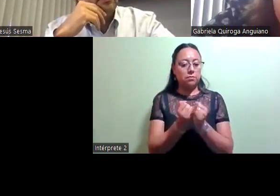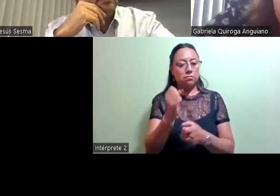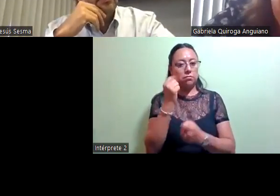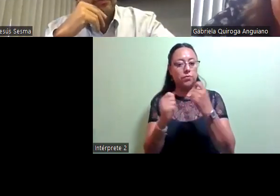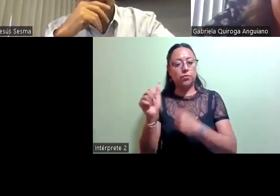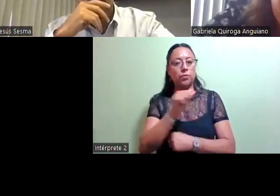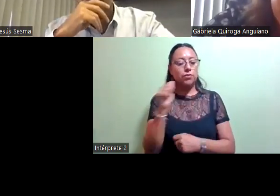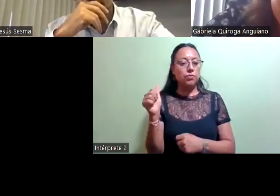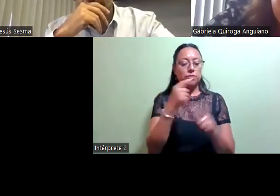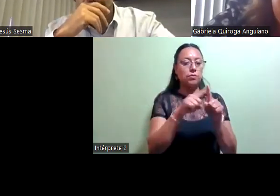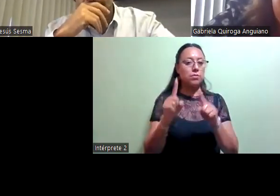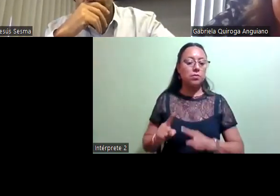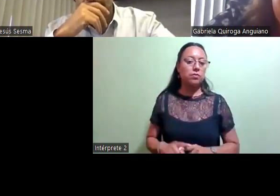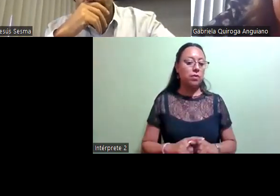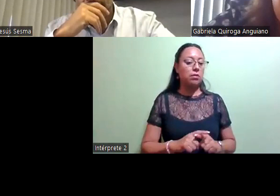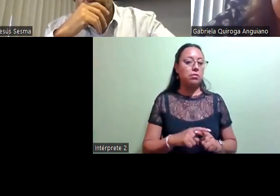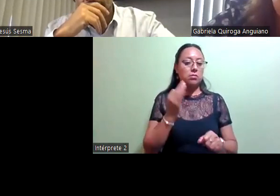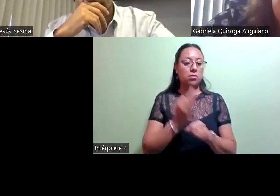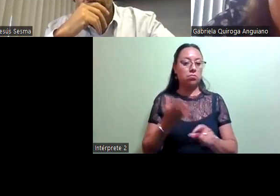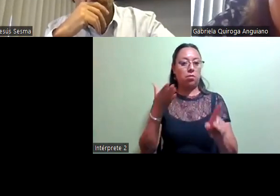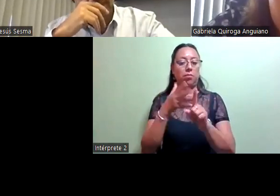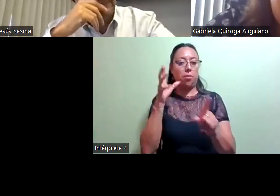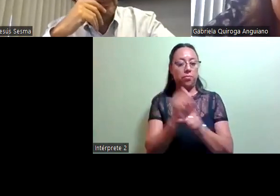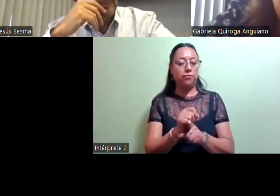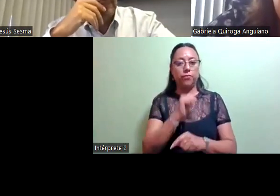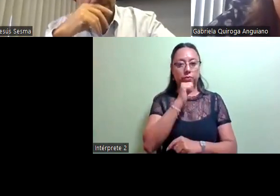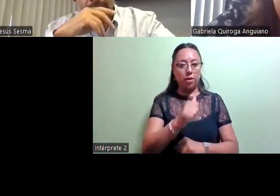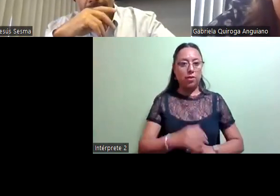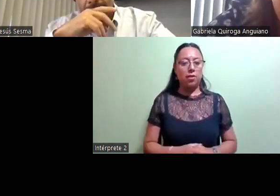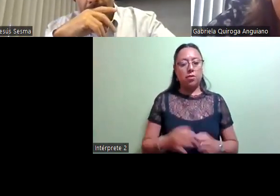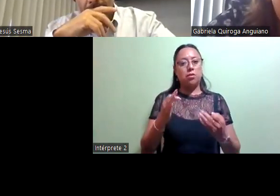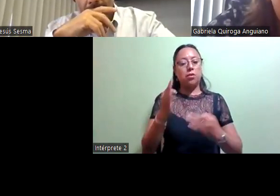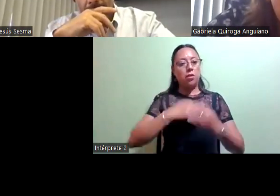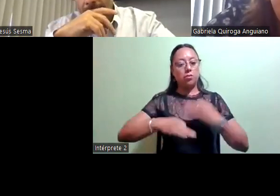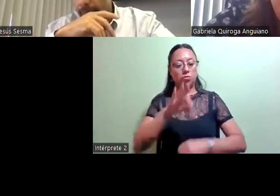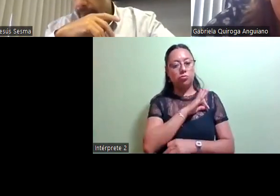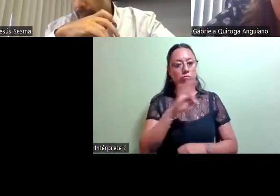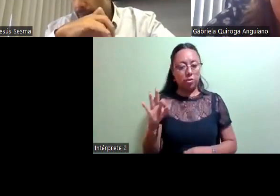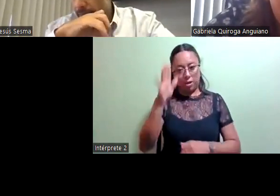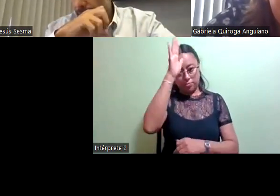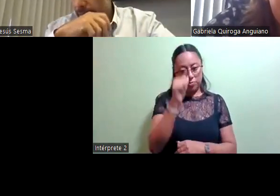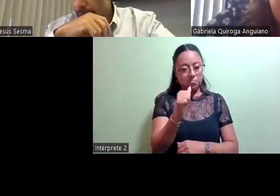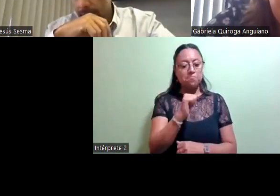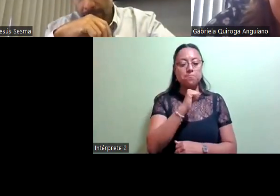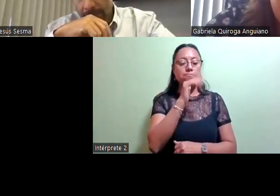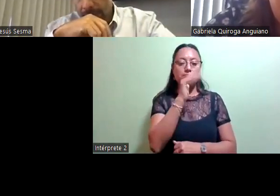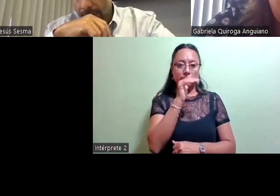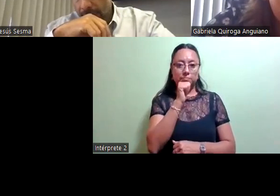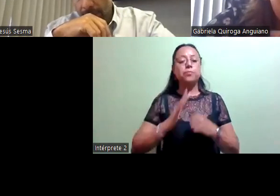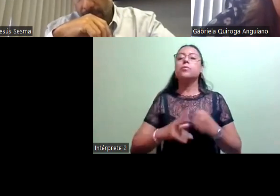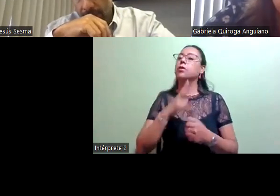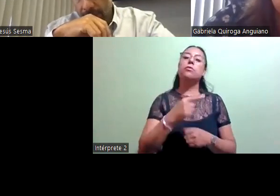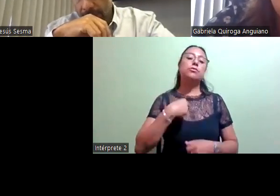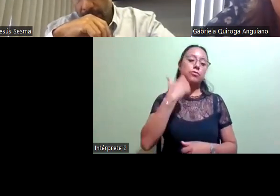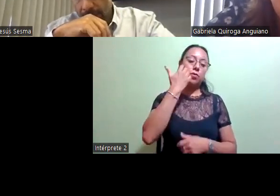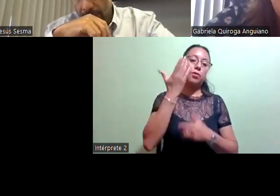que no lograron pues que todos estuviésemos de acuerdo, por lo que estaré